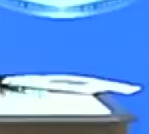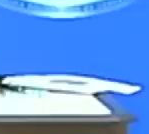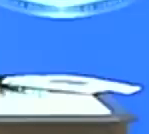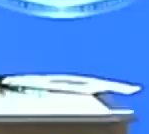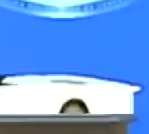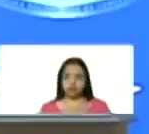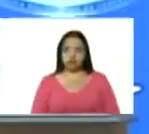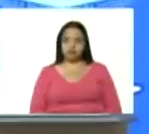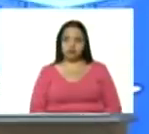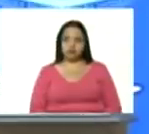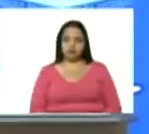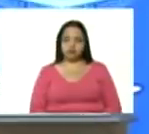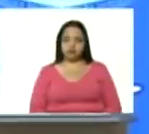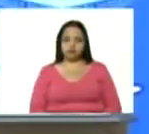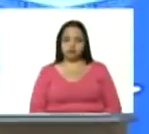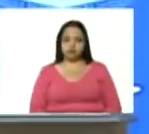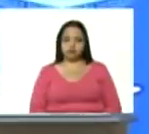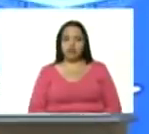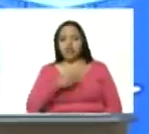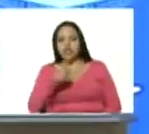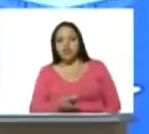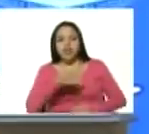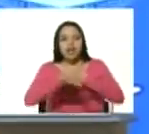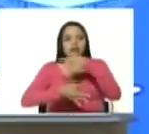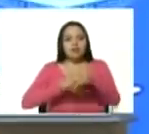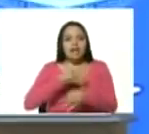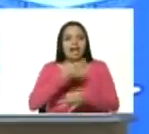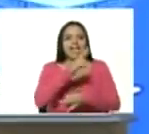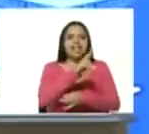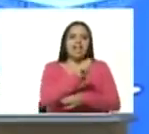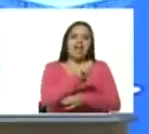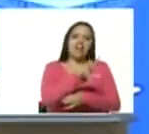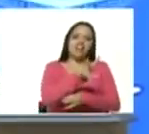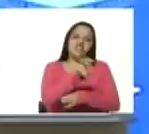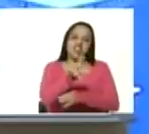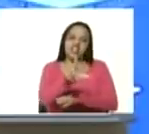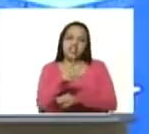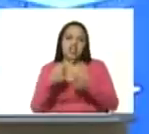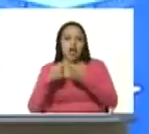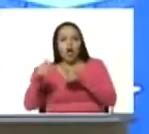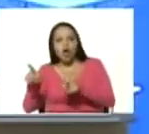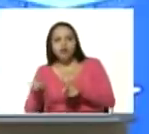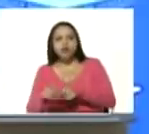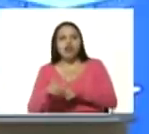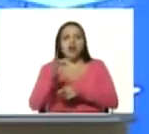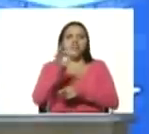5.614.700 dólares. Tienen que explicar Ravel y Freddy Guevara qué van a hacer con los